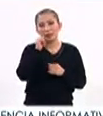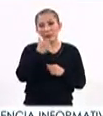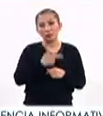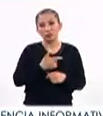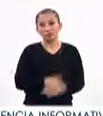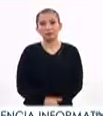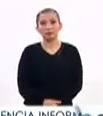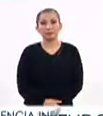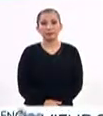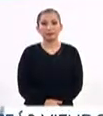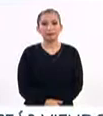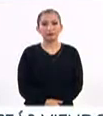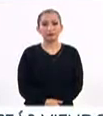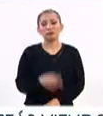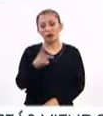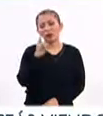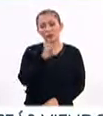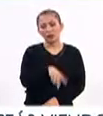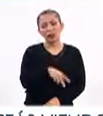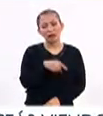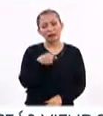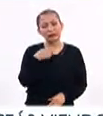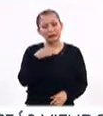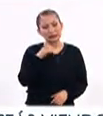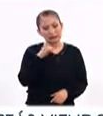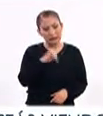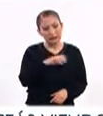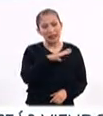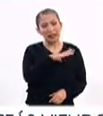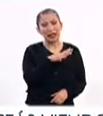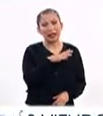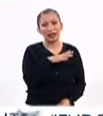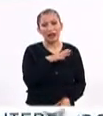me gusta. Pero efectivamente sí hay